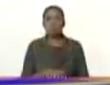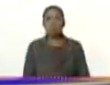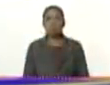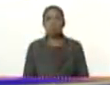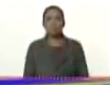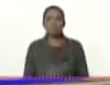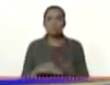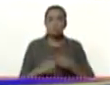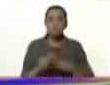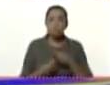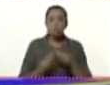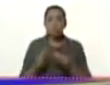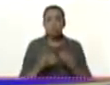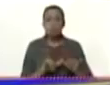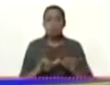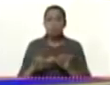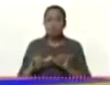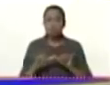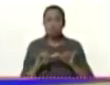vamos a hacer